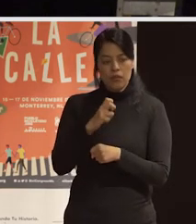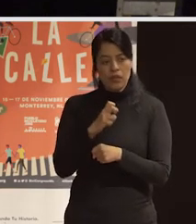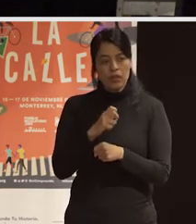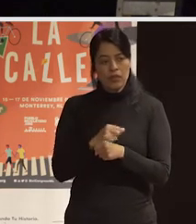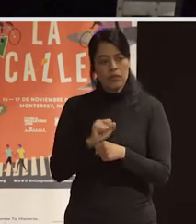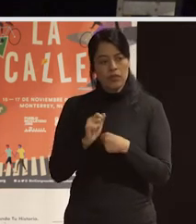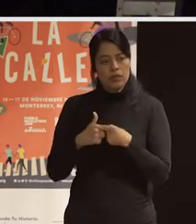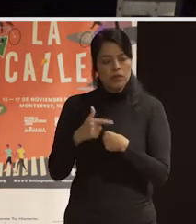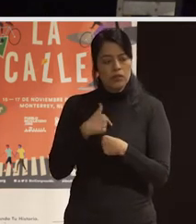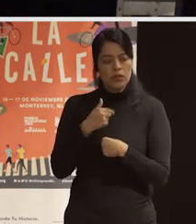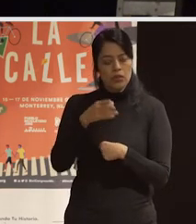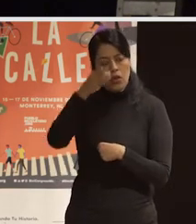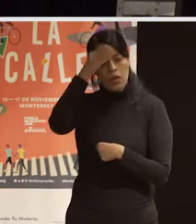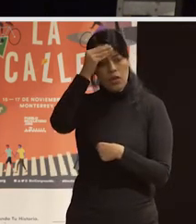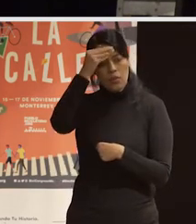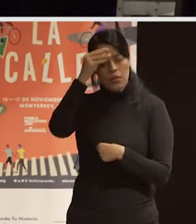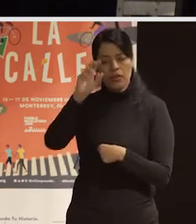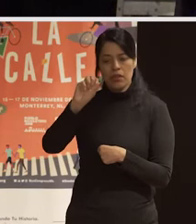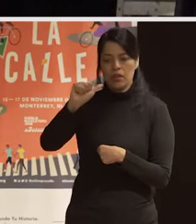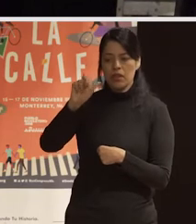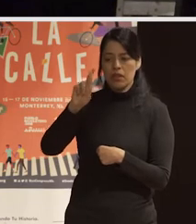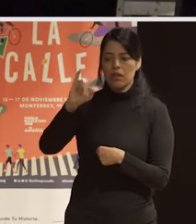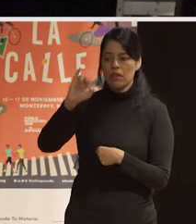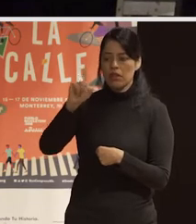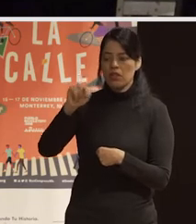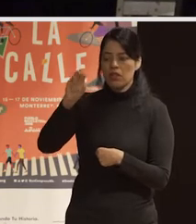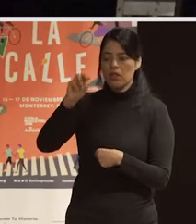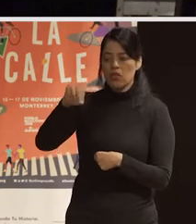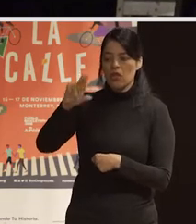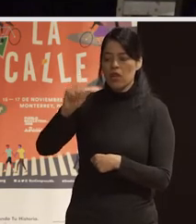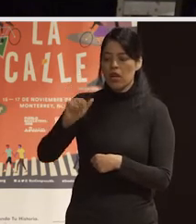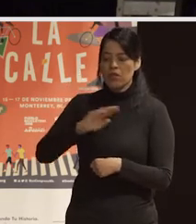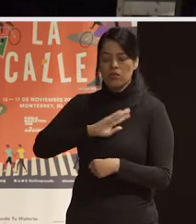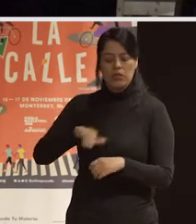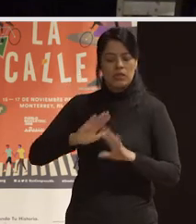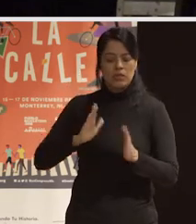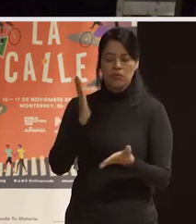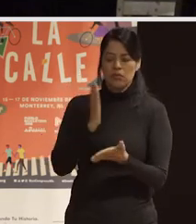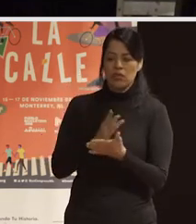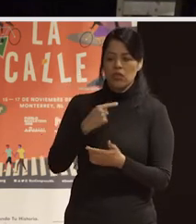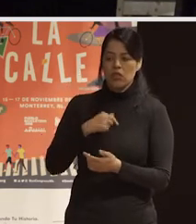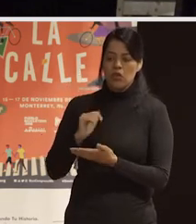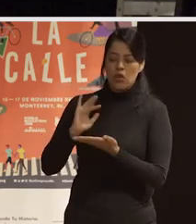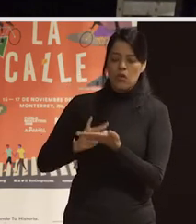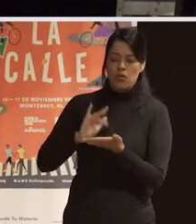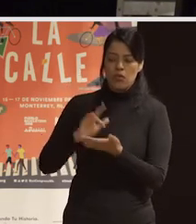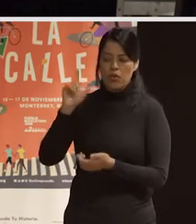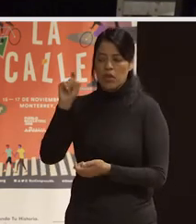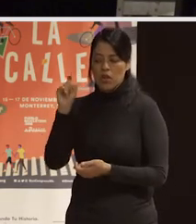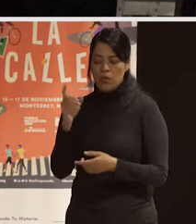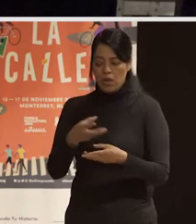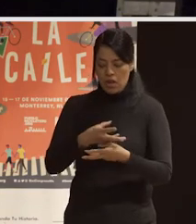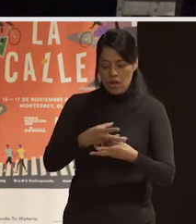que aprendí en arizona con un grupo que se llama no más muertes y onda vaya ayudando a poner agua en el desierto en los caminos